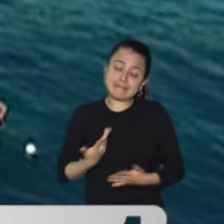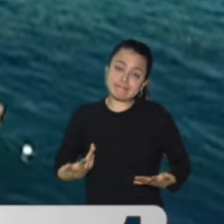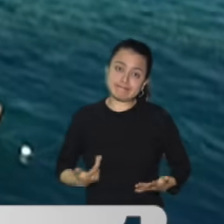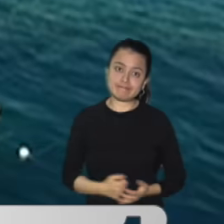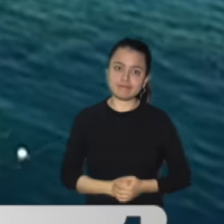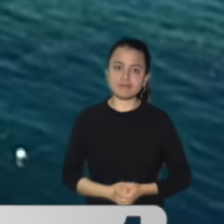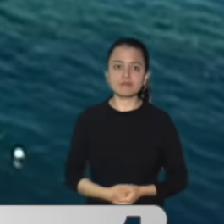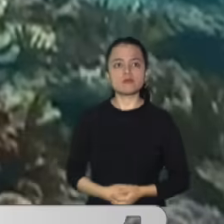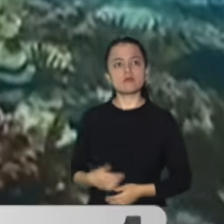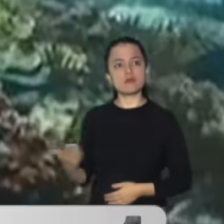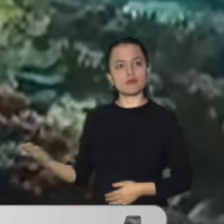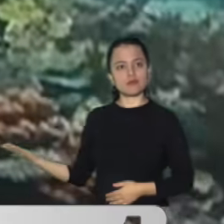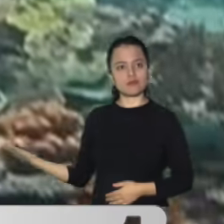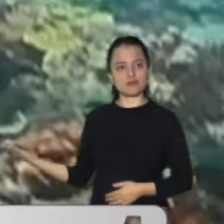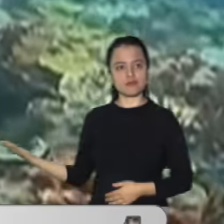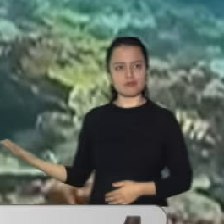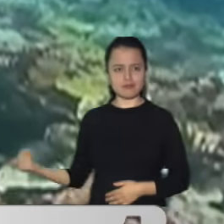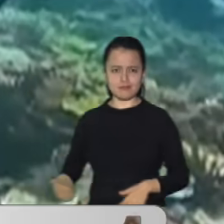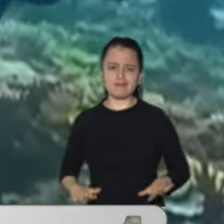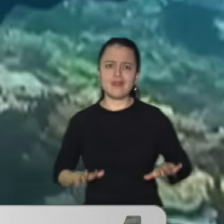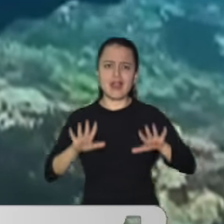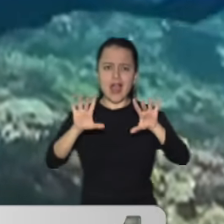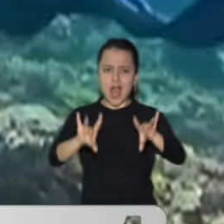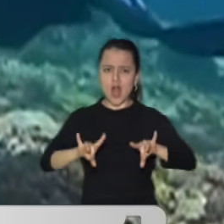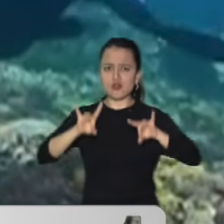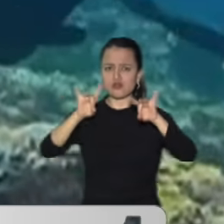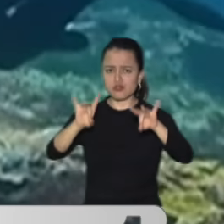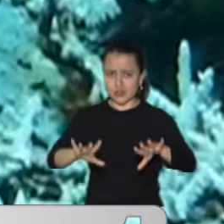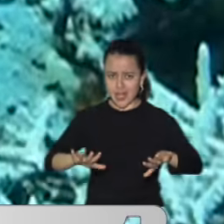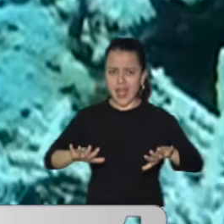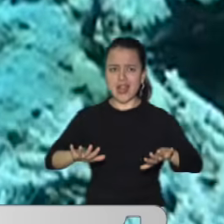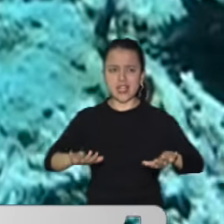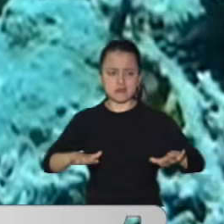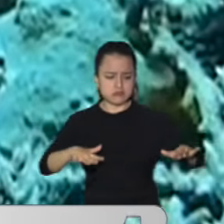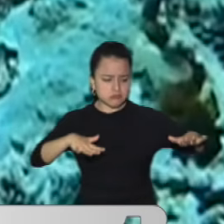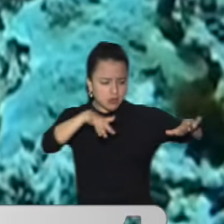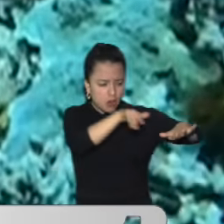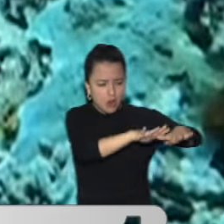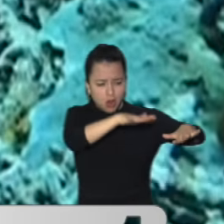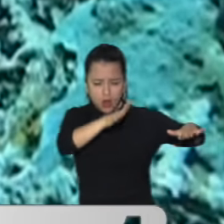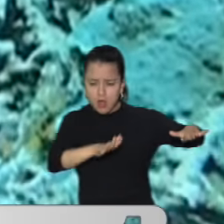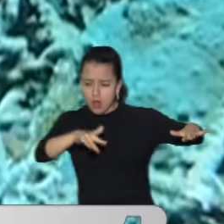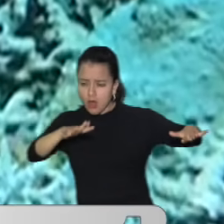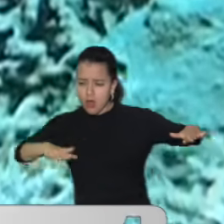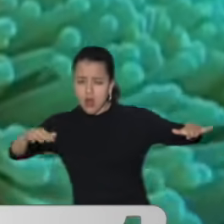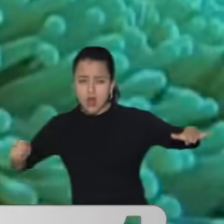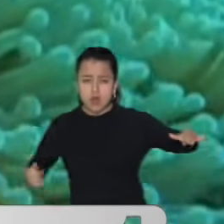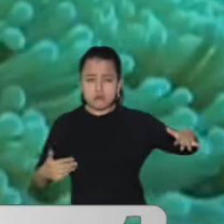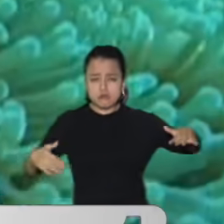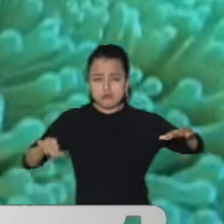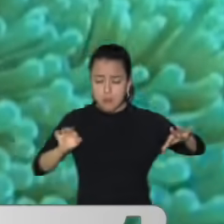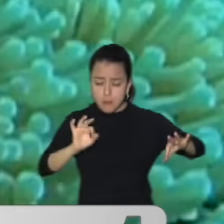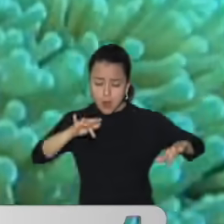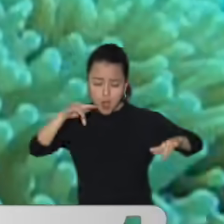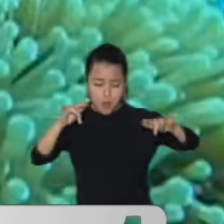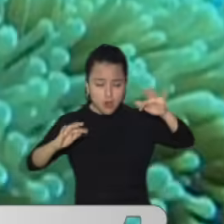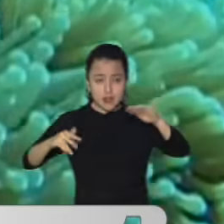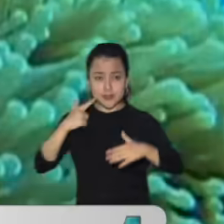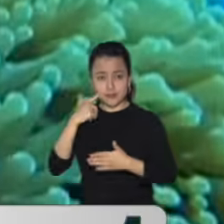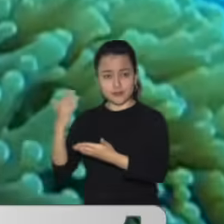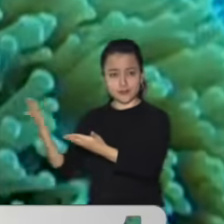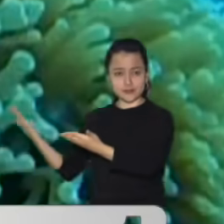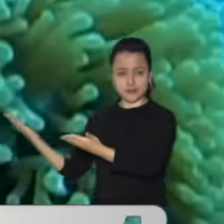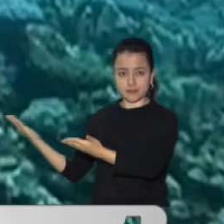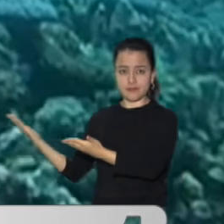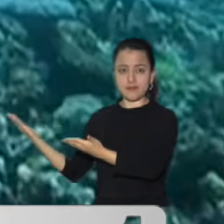Australia evitó que la Gran Barrera de Coral fuera calificada como Patrimonio Mundial en peligro por la UNESCO, a pesar de la fuerte preocupación por el impacto